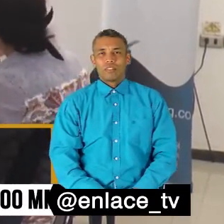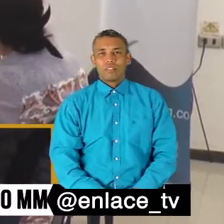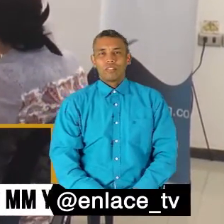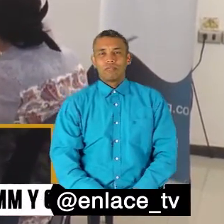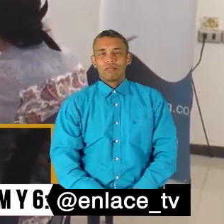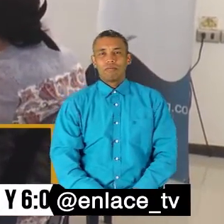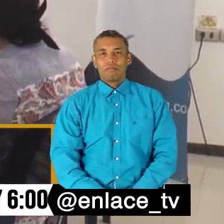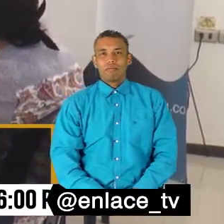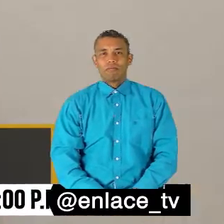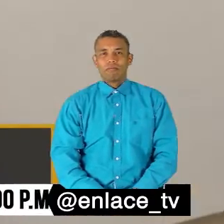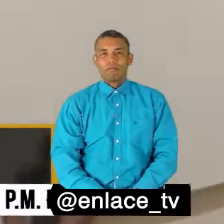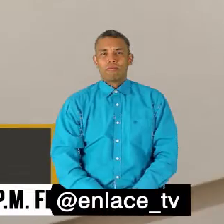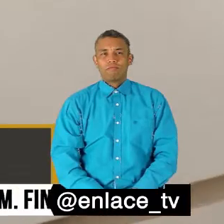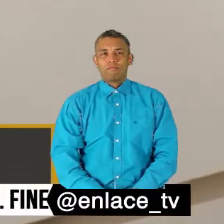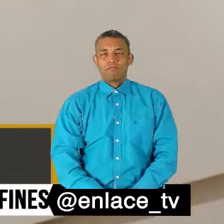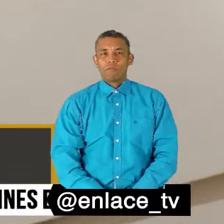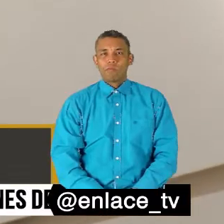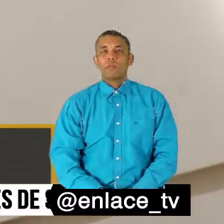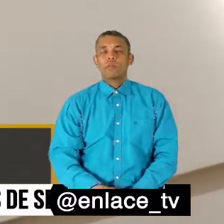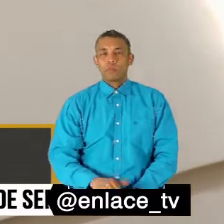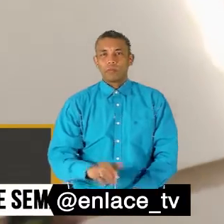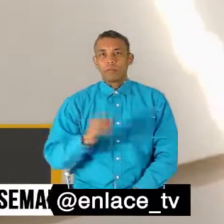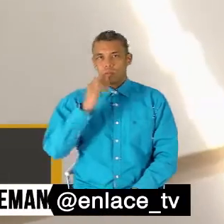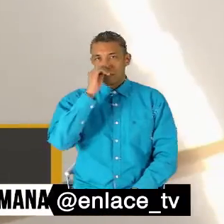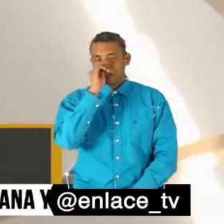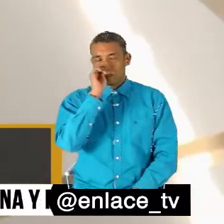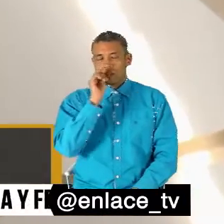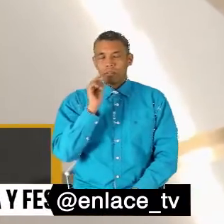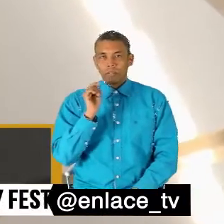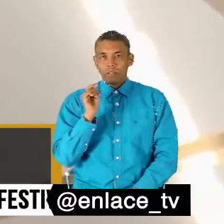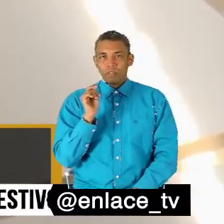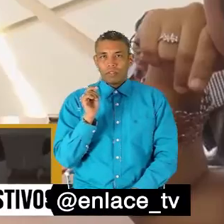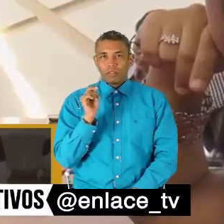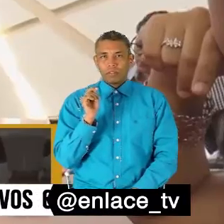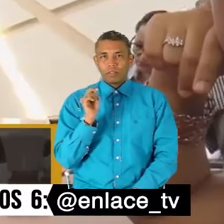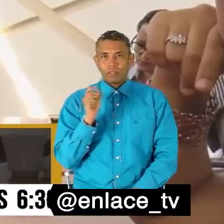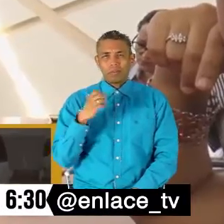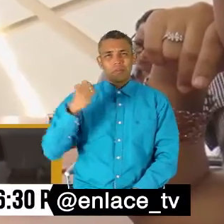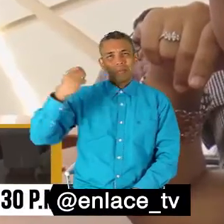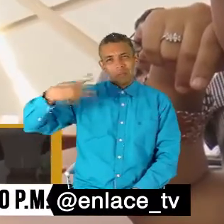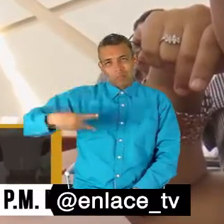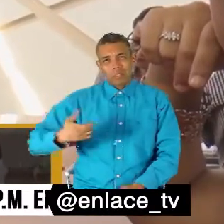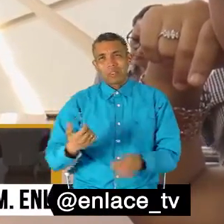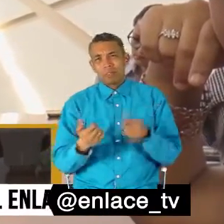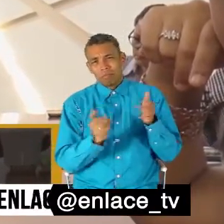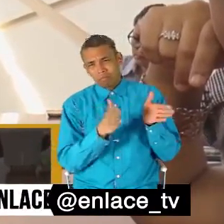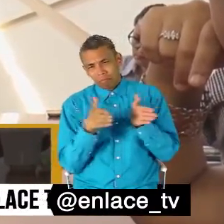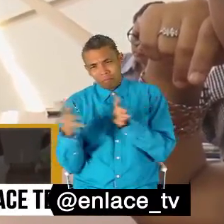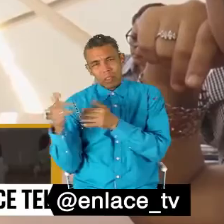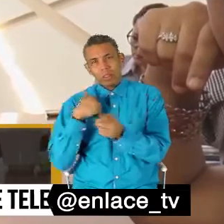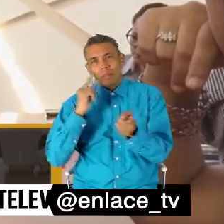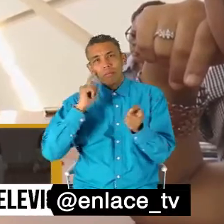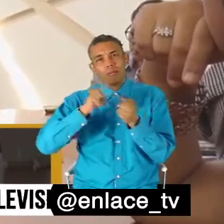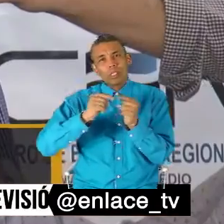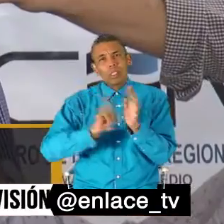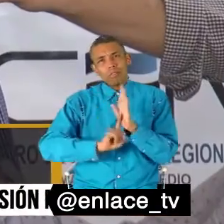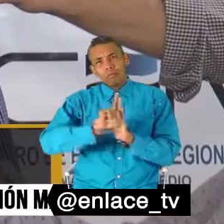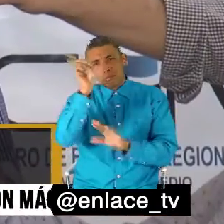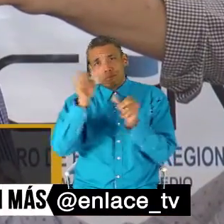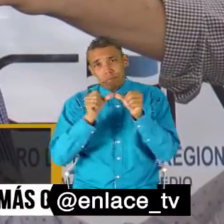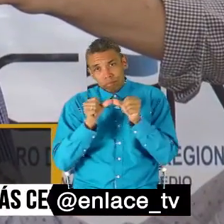la CEPAL en el marco del segundo seminario internacional, que en este año tuvo un enfoque en los objetivos de desarrollo sostenible. Dentro